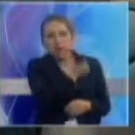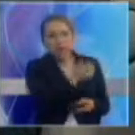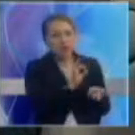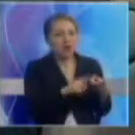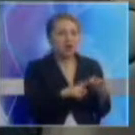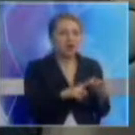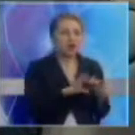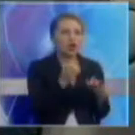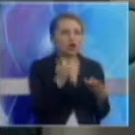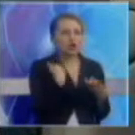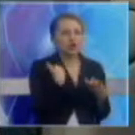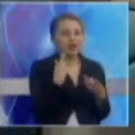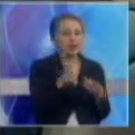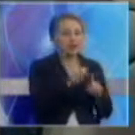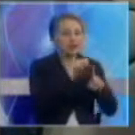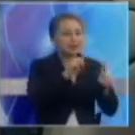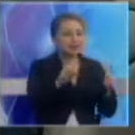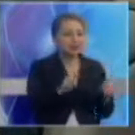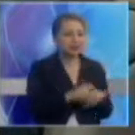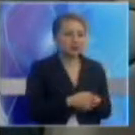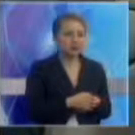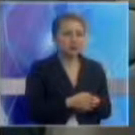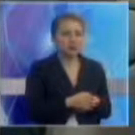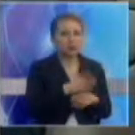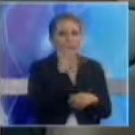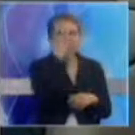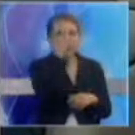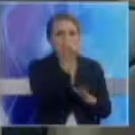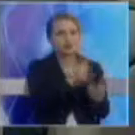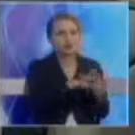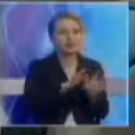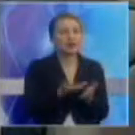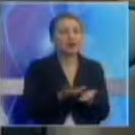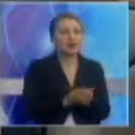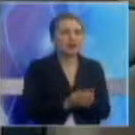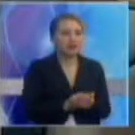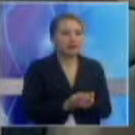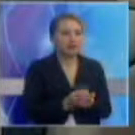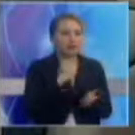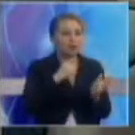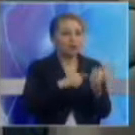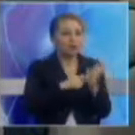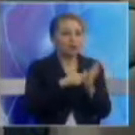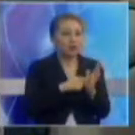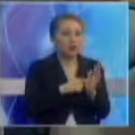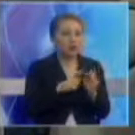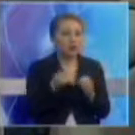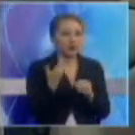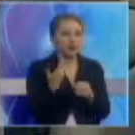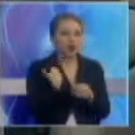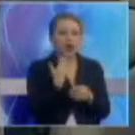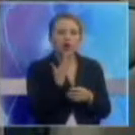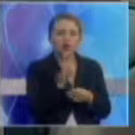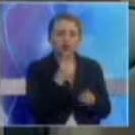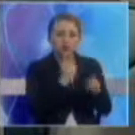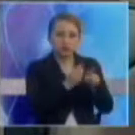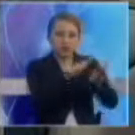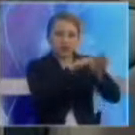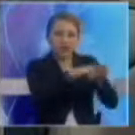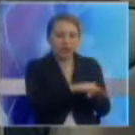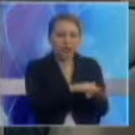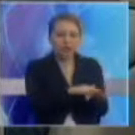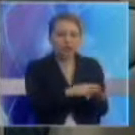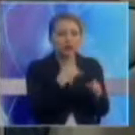que tiene el sistema en sí, sino más bien en el sentido del sustento que tiene el dinero electrónico. O sea, lo que la gente